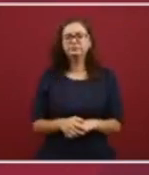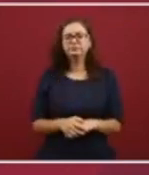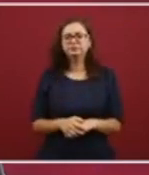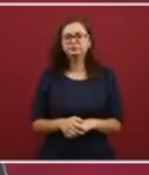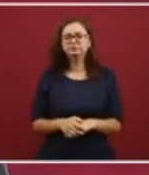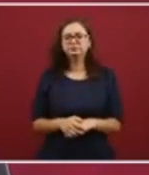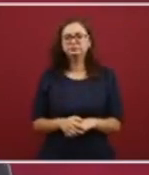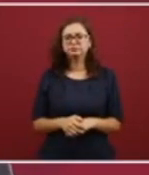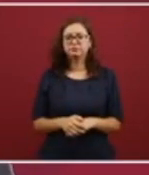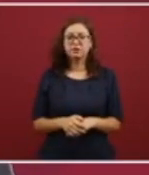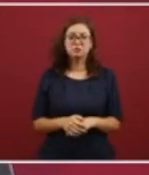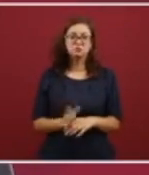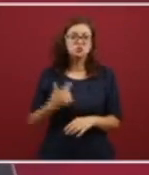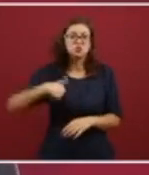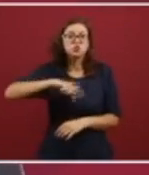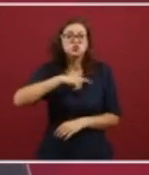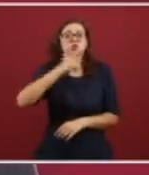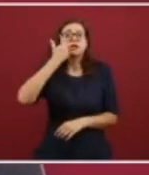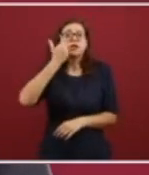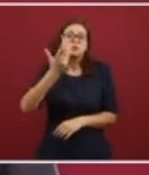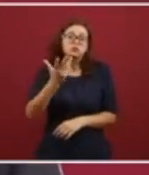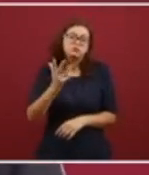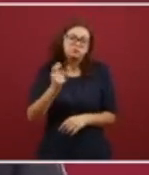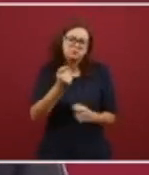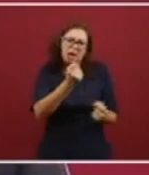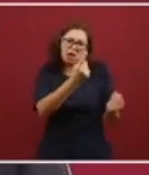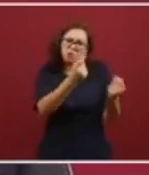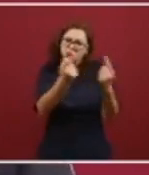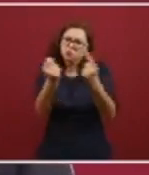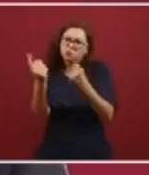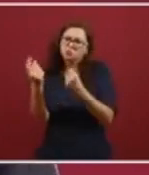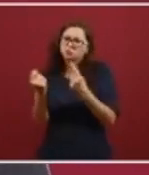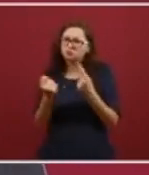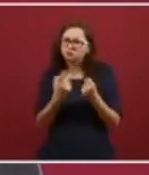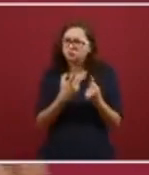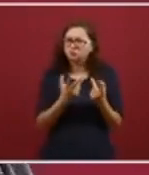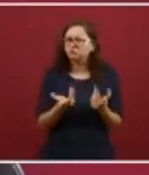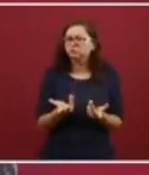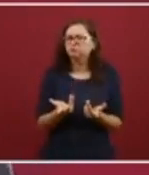algunos, quienes no comparten